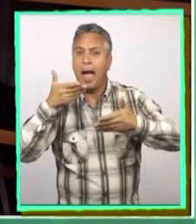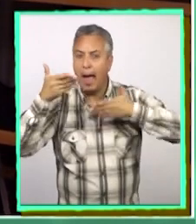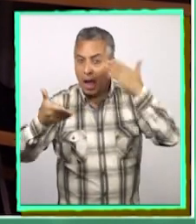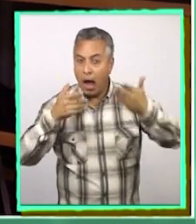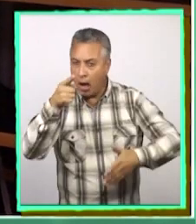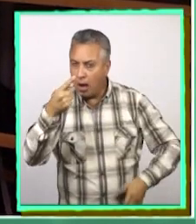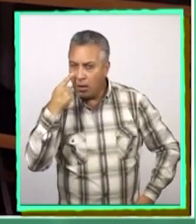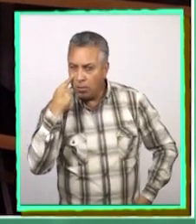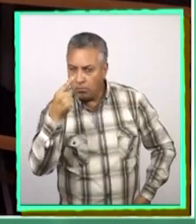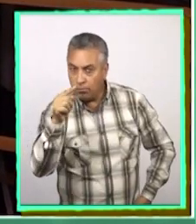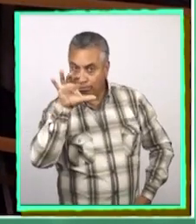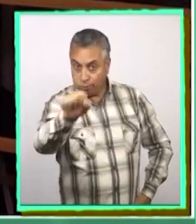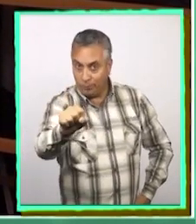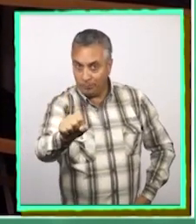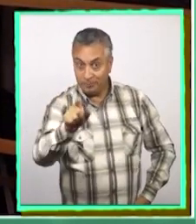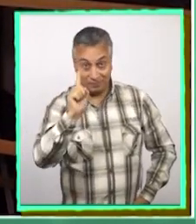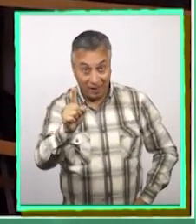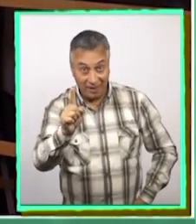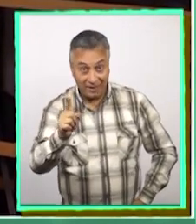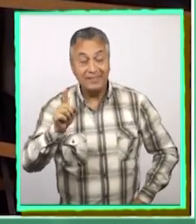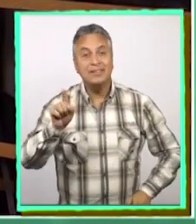para encontrar esa respuesta.